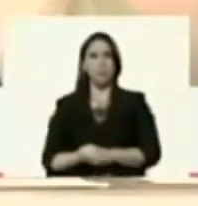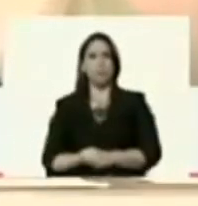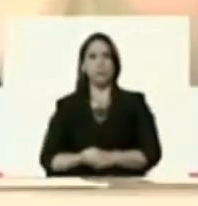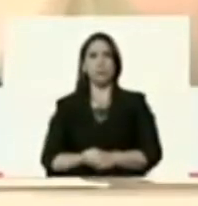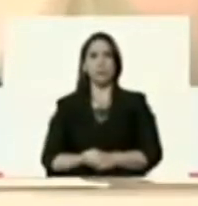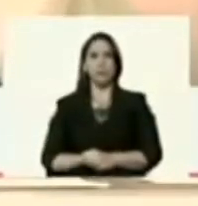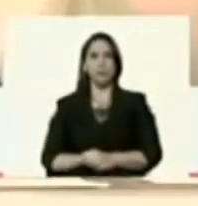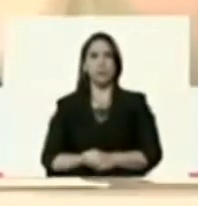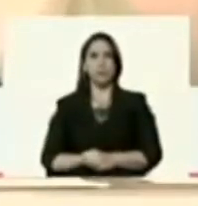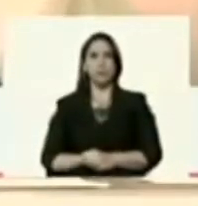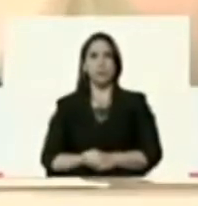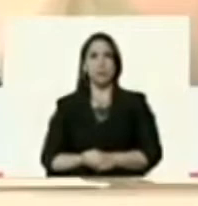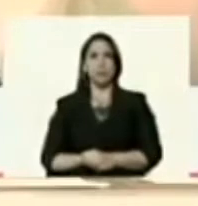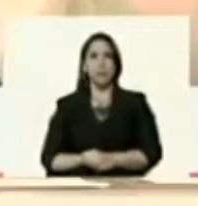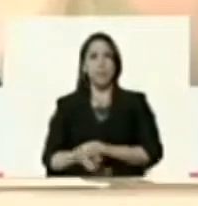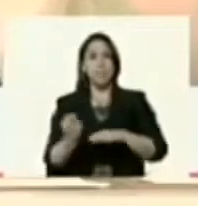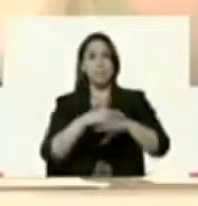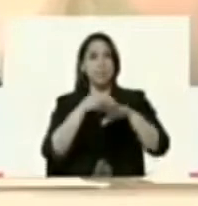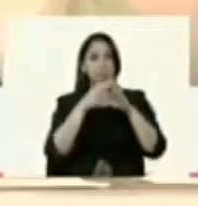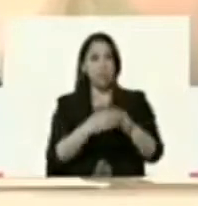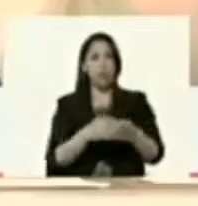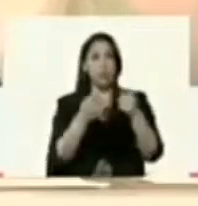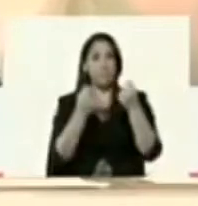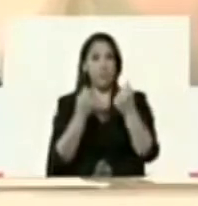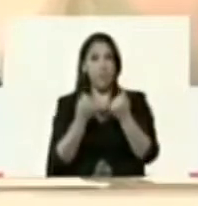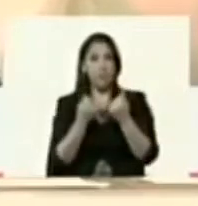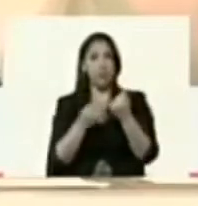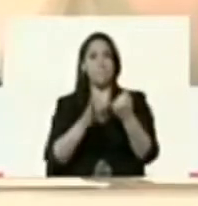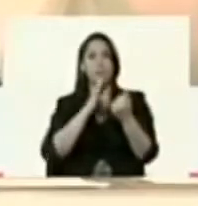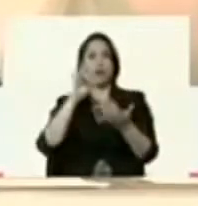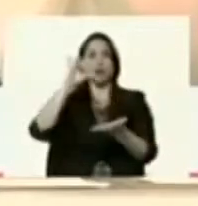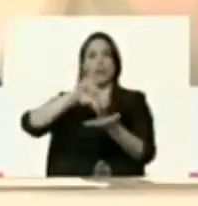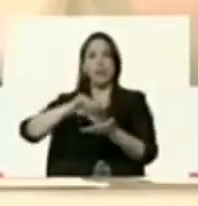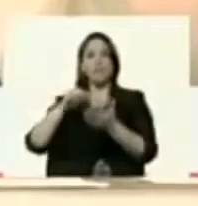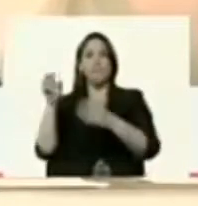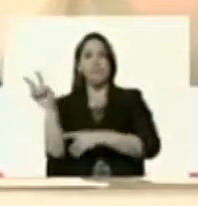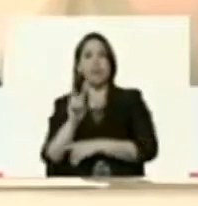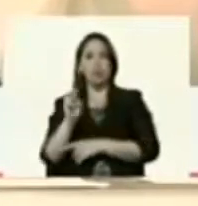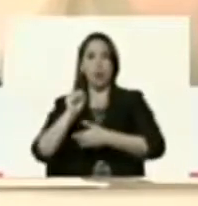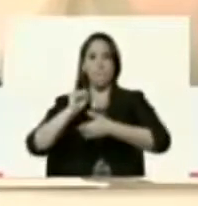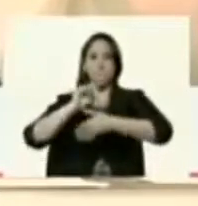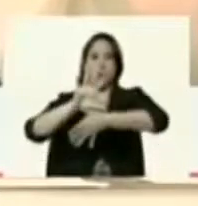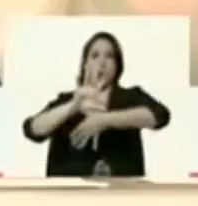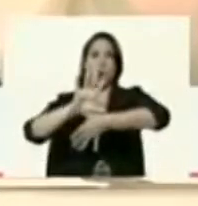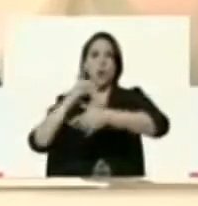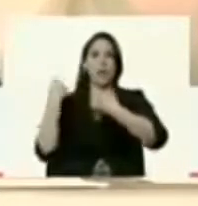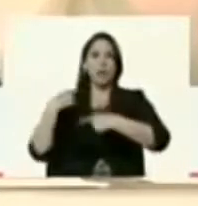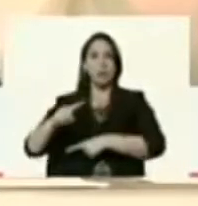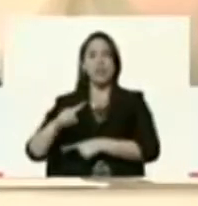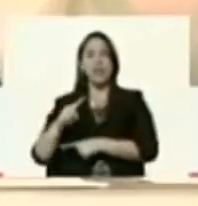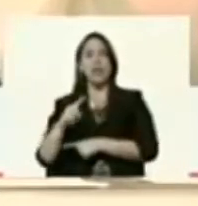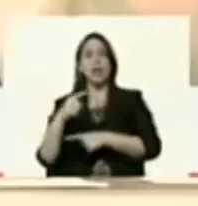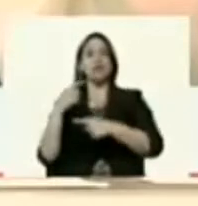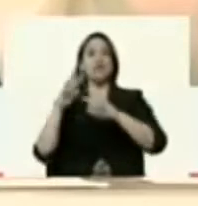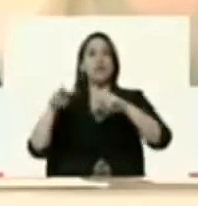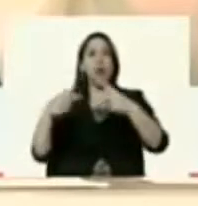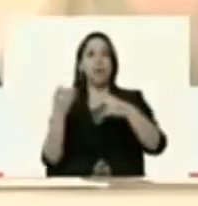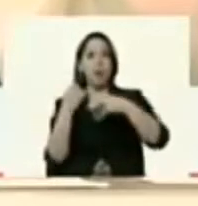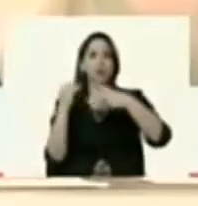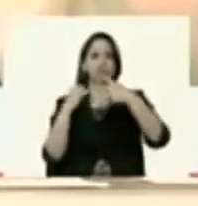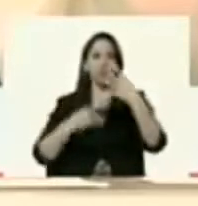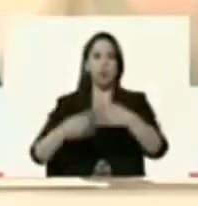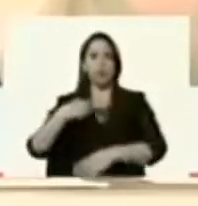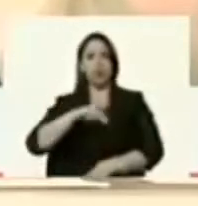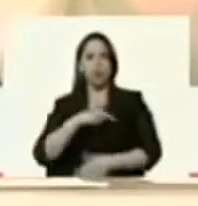efectivamente el Ministerio de Finanzas, el Banco Central de Venezuela, tienen nuevos instrumentos que vamos a activar